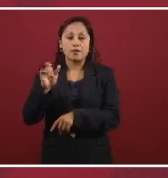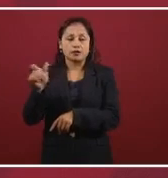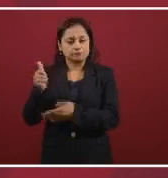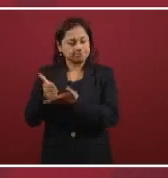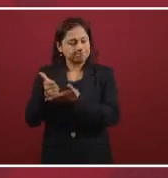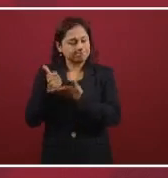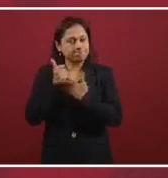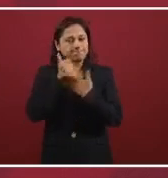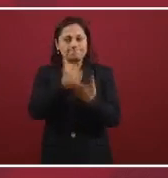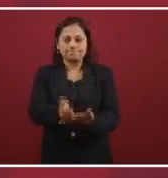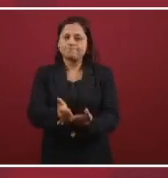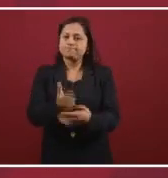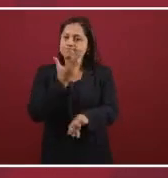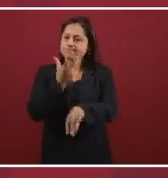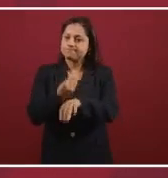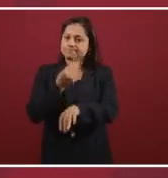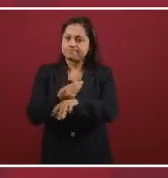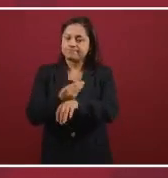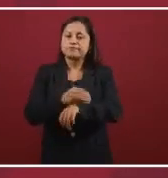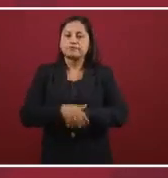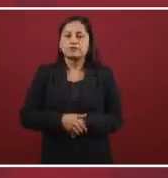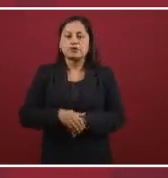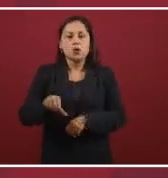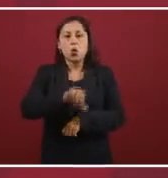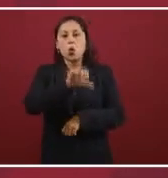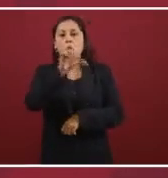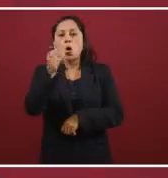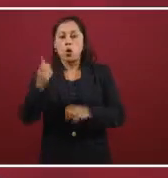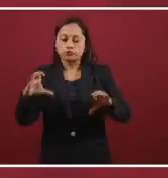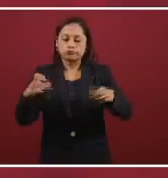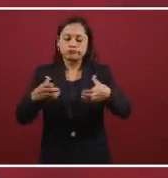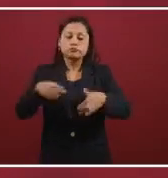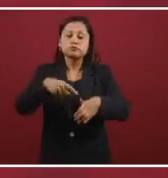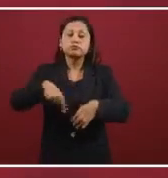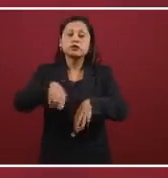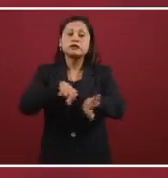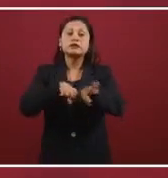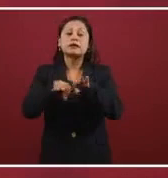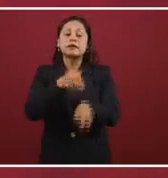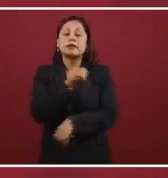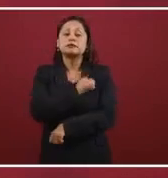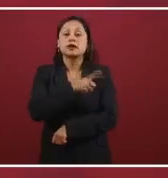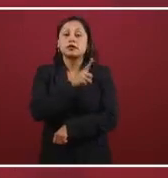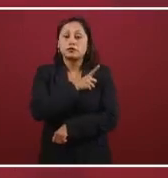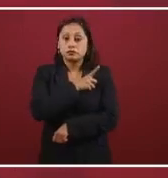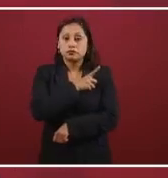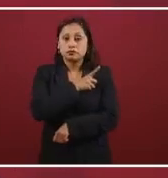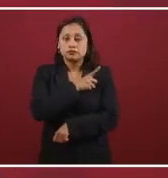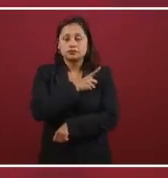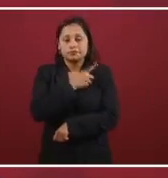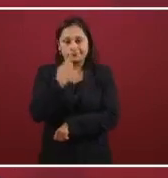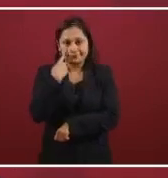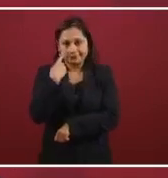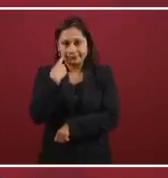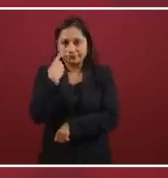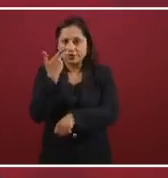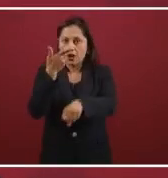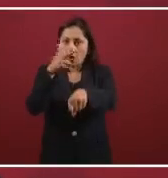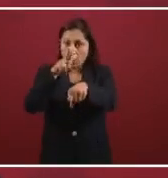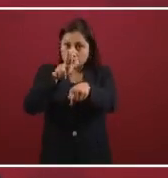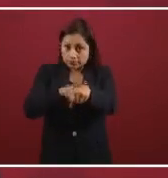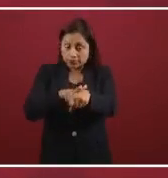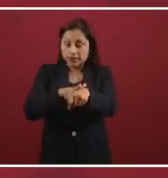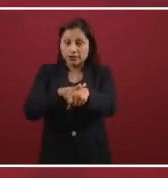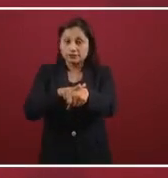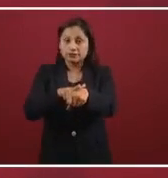los trabajadores de la salud, por ejemplo, hay hospitales en